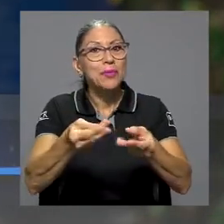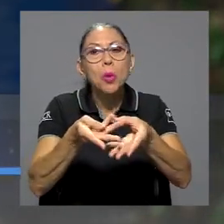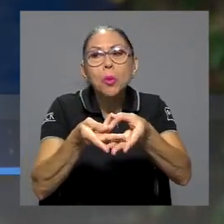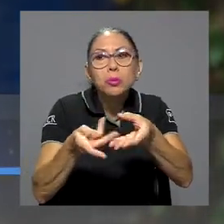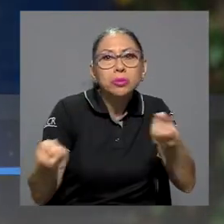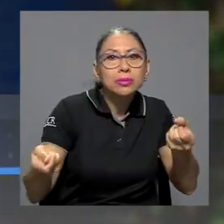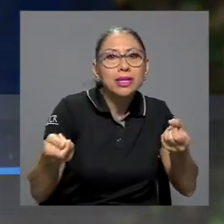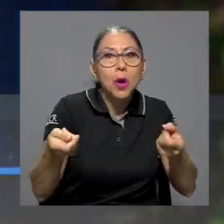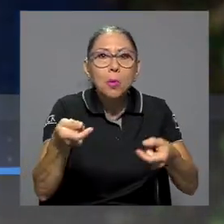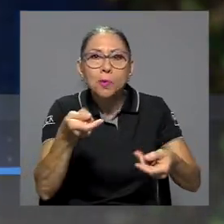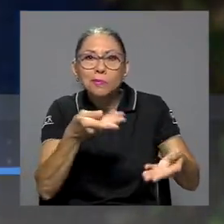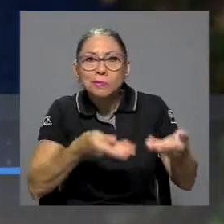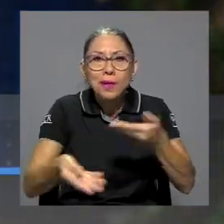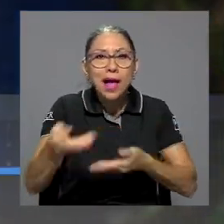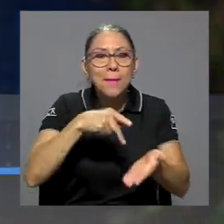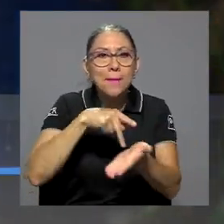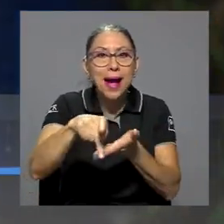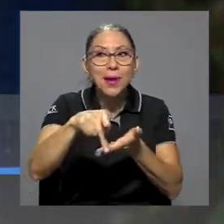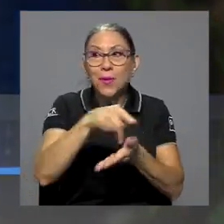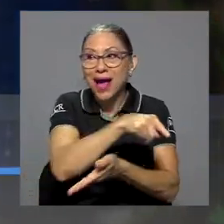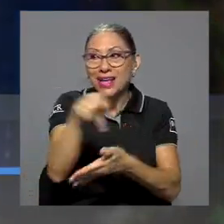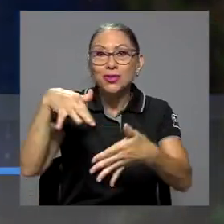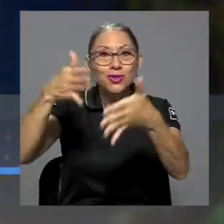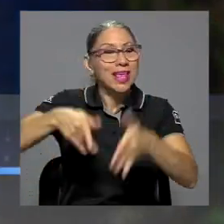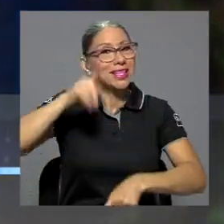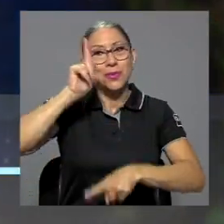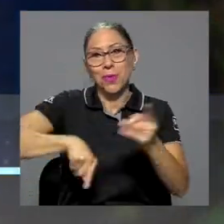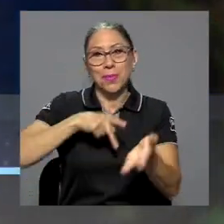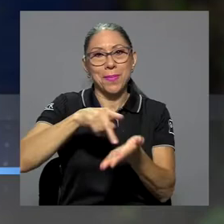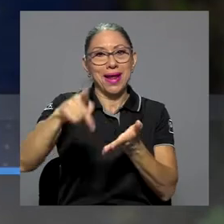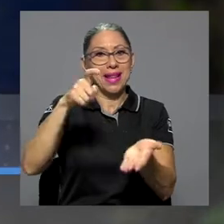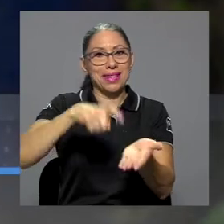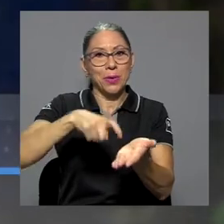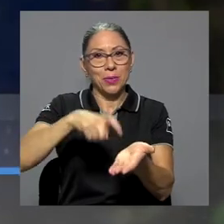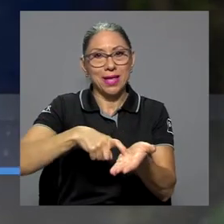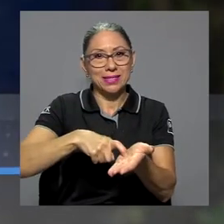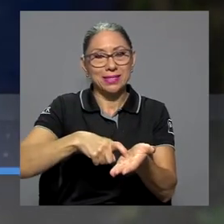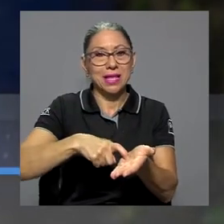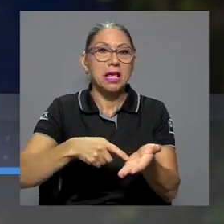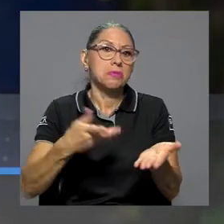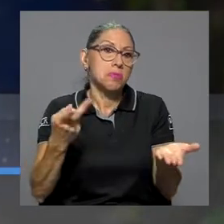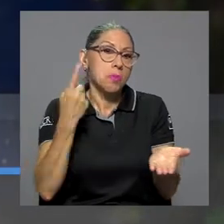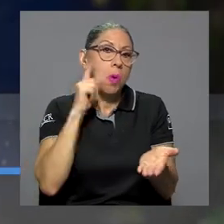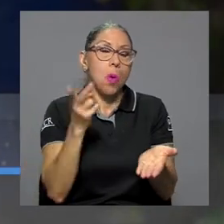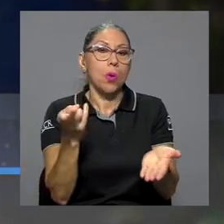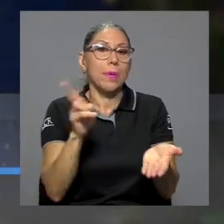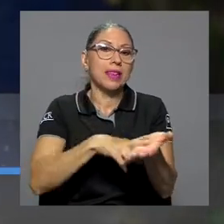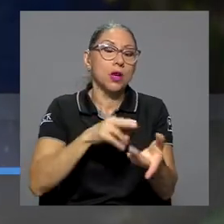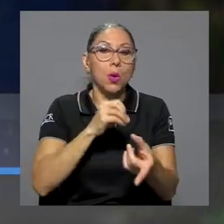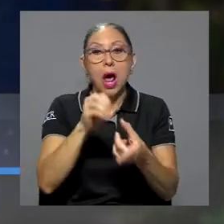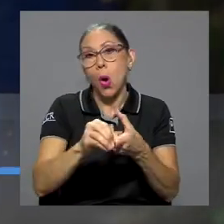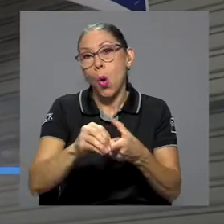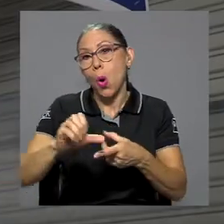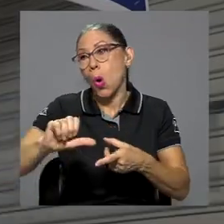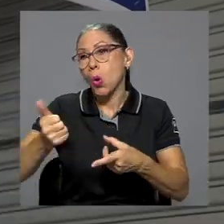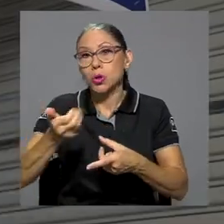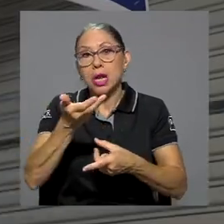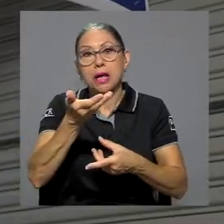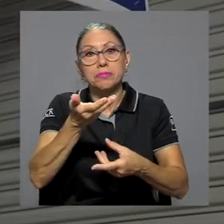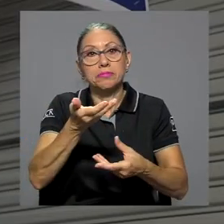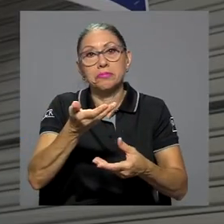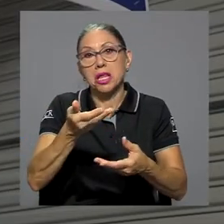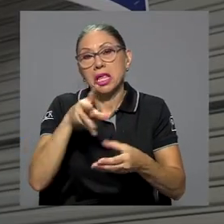personas estudiantes que no pueden hacerle frente a las deudas que tengan con la institución, ya sea por concepto de matrícula o cualquier